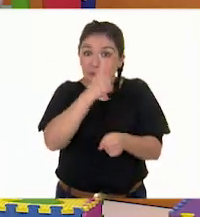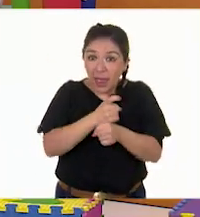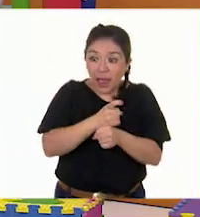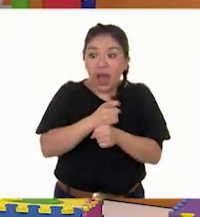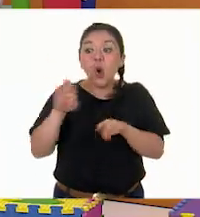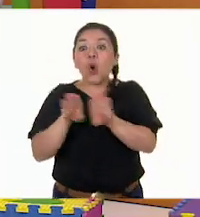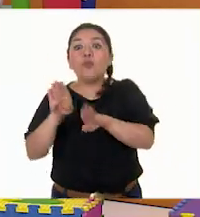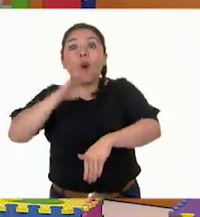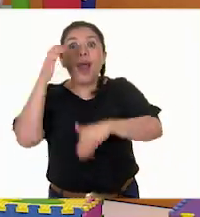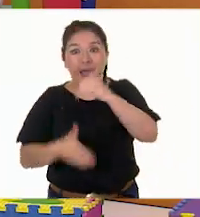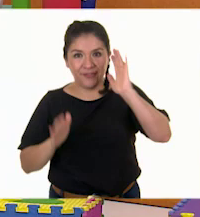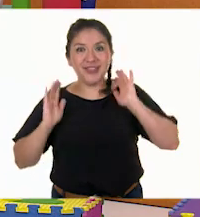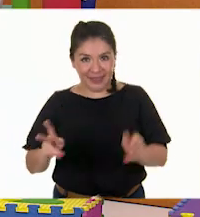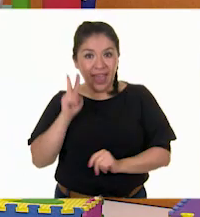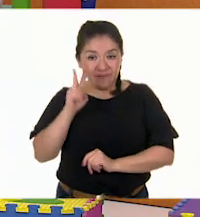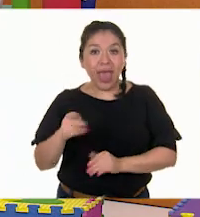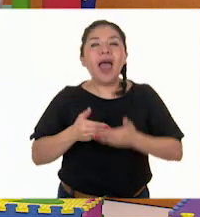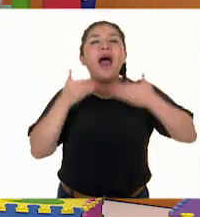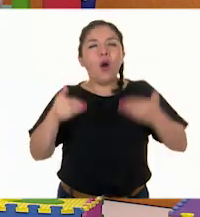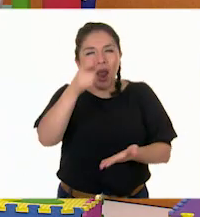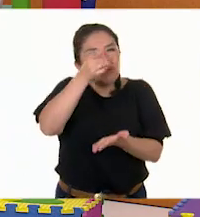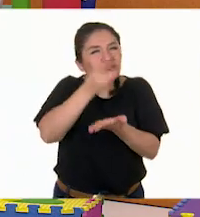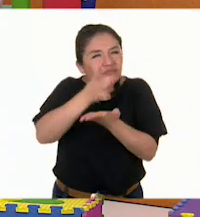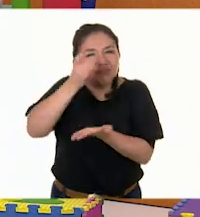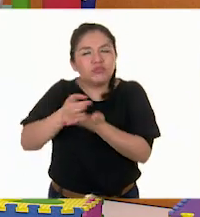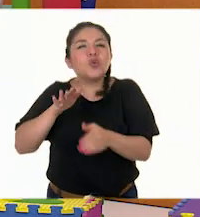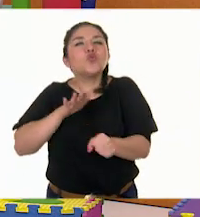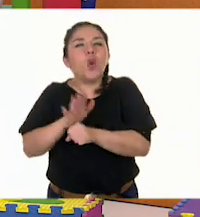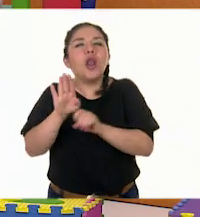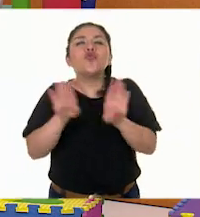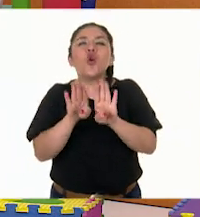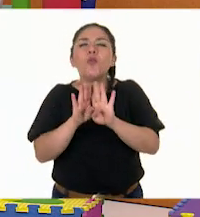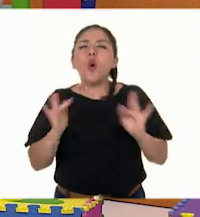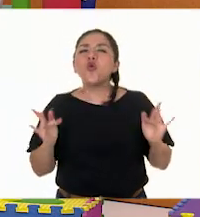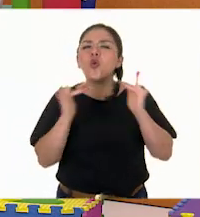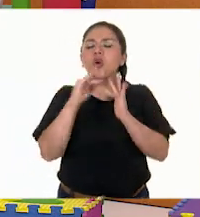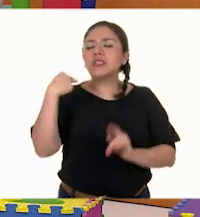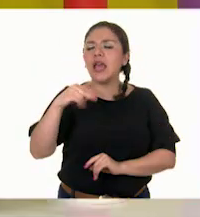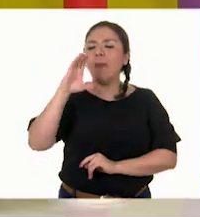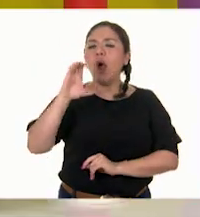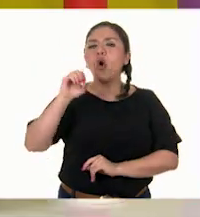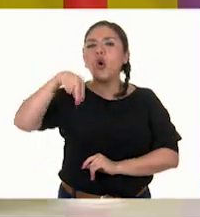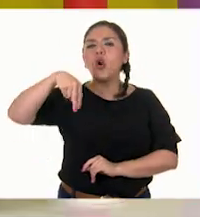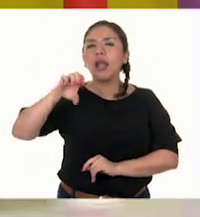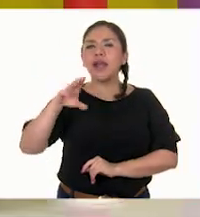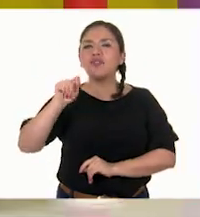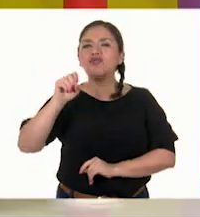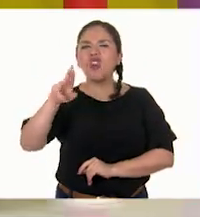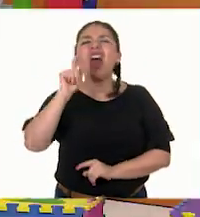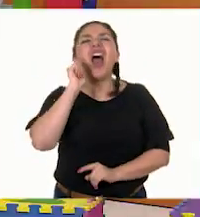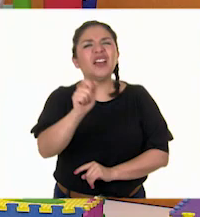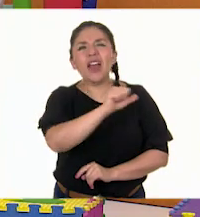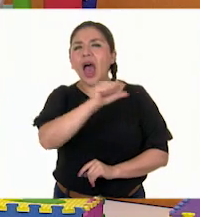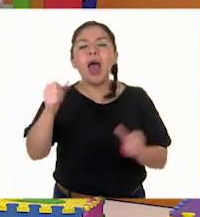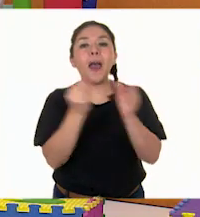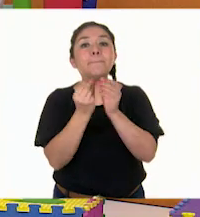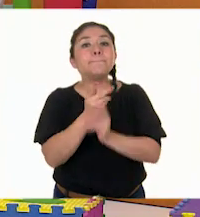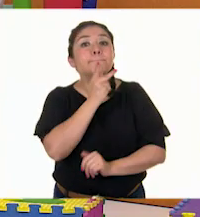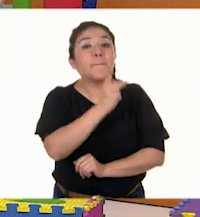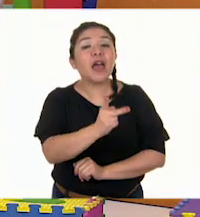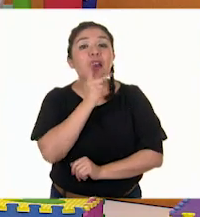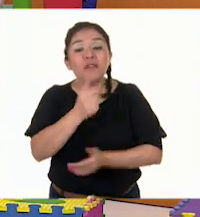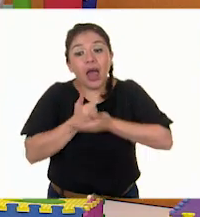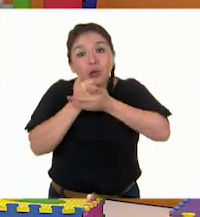finales. Ahora quiero que identifiquemos los conectores. Que son aquellas palabras que nos ayudan